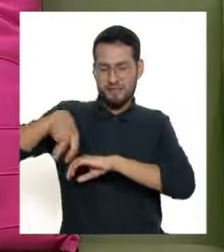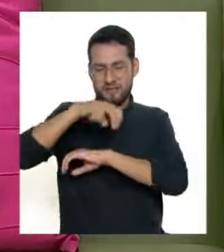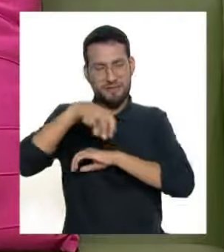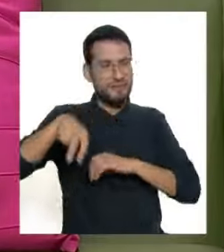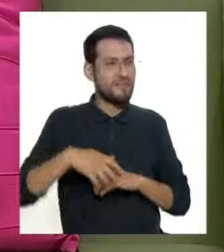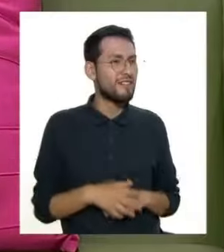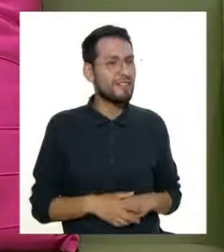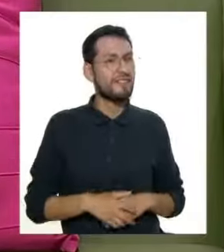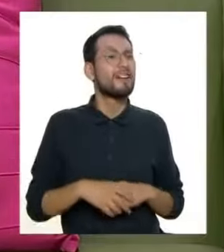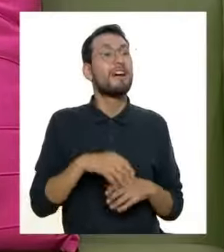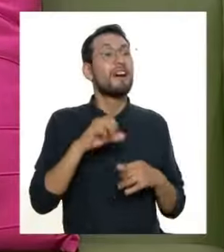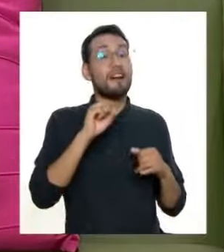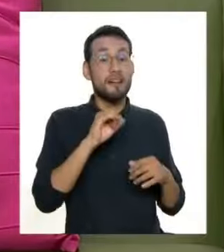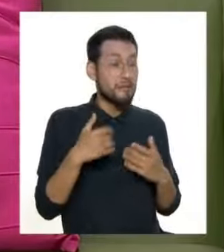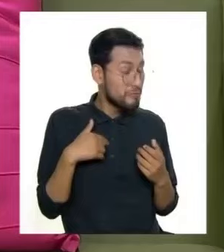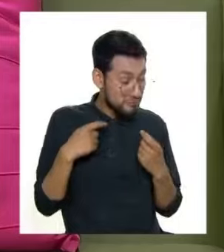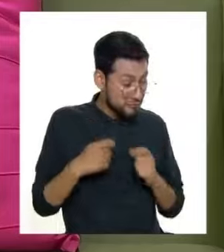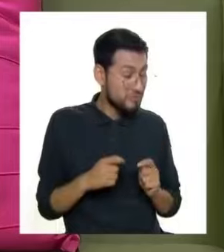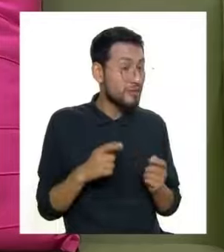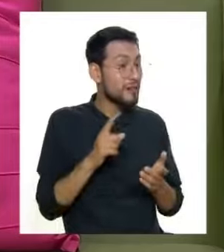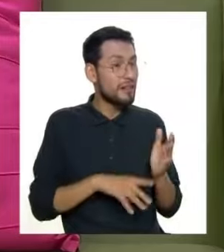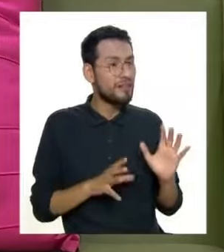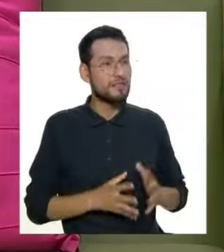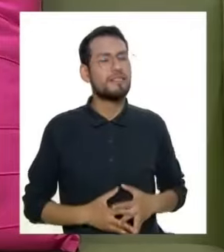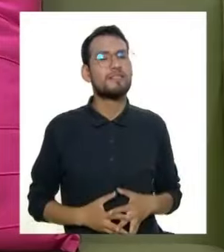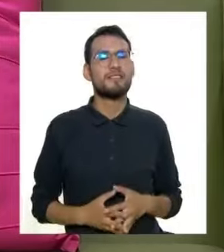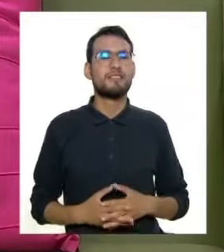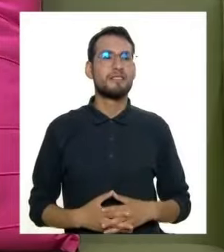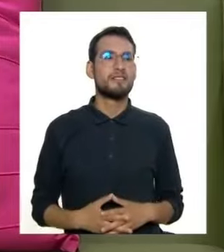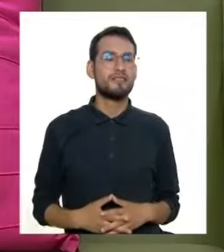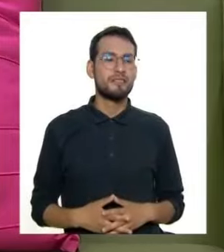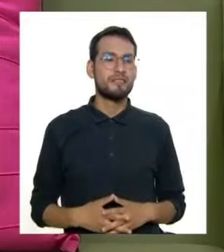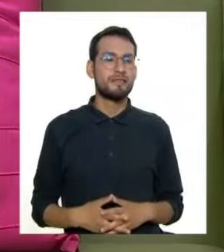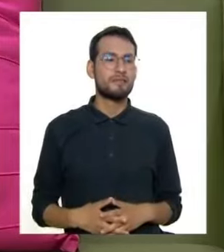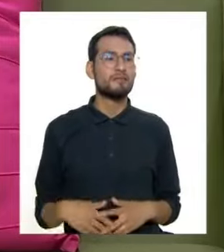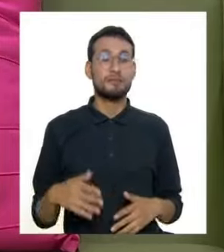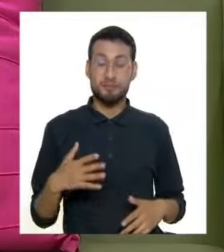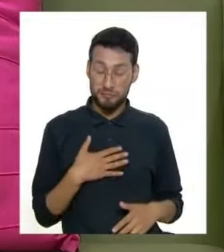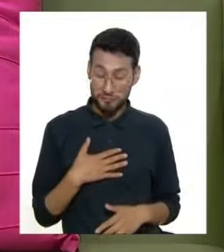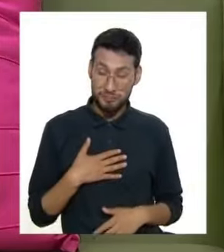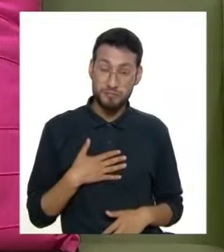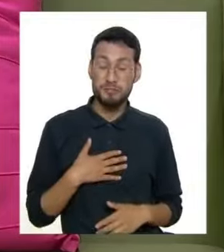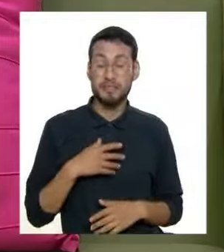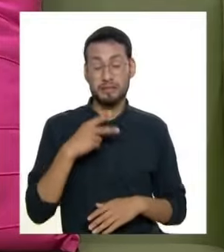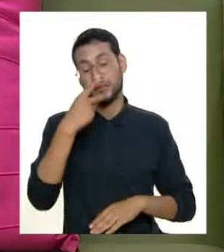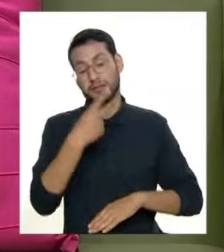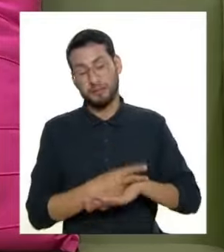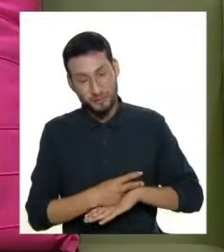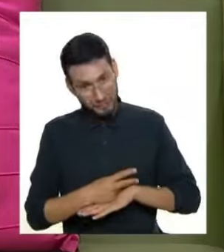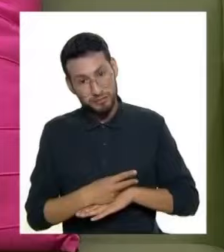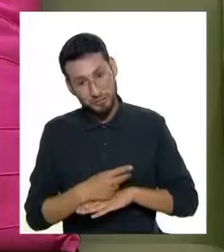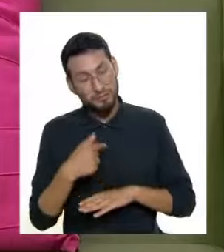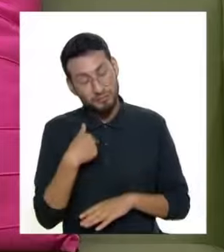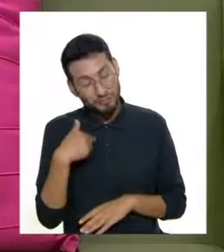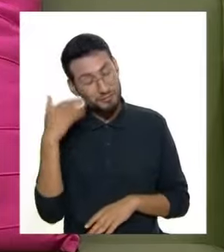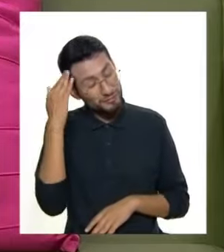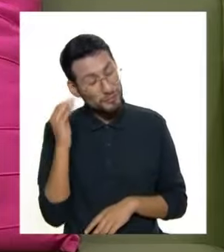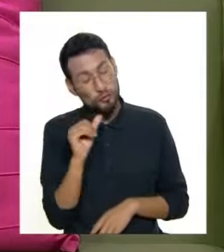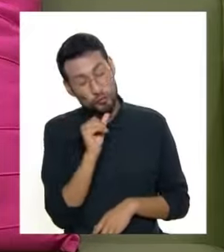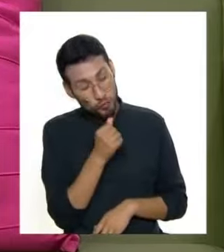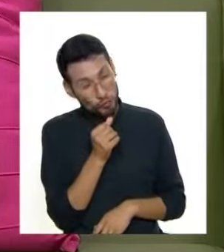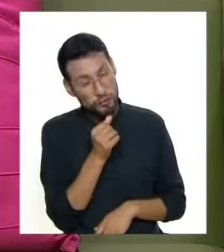saltarlas y o patearlas. Y si te caes nuevamente, lo que hago es, ya sé cómo caer, ya sé qué dolor